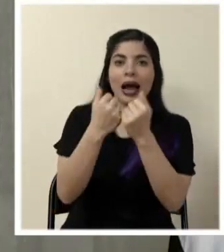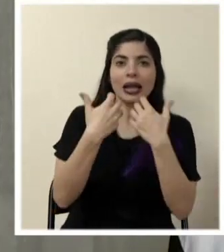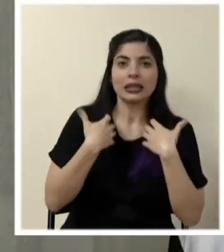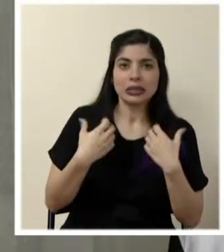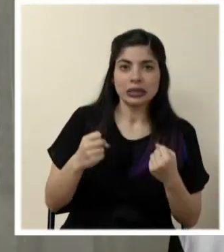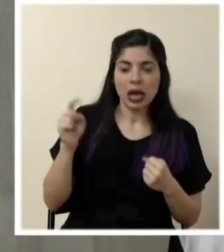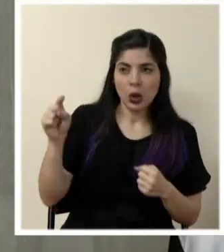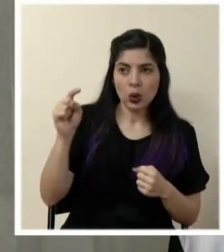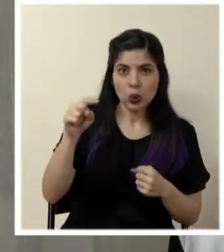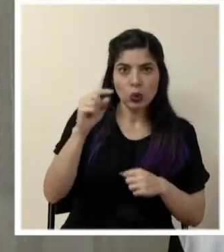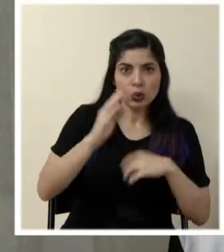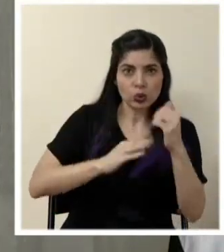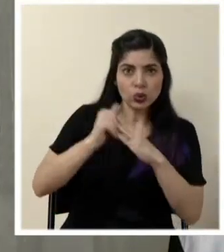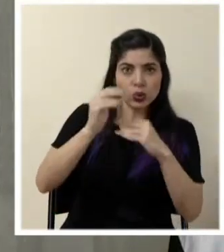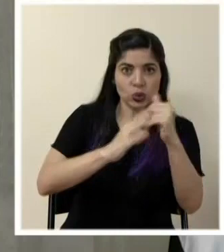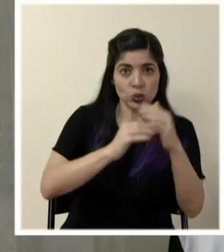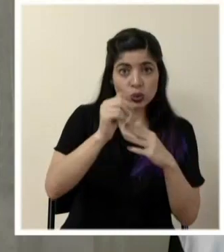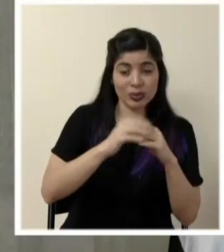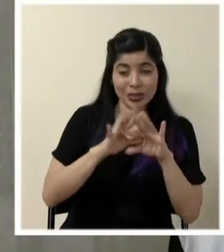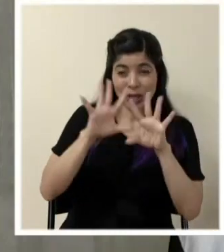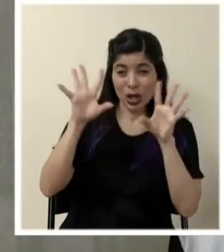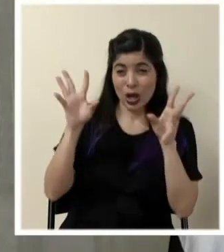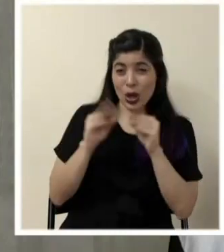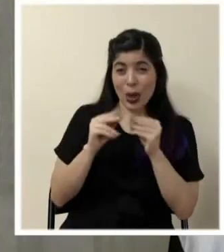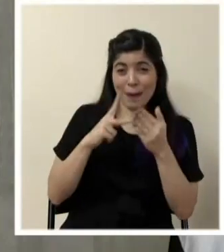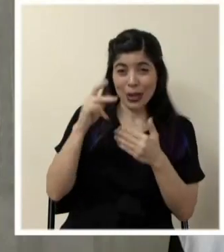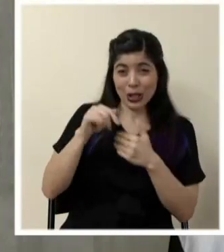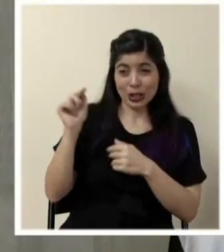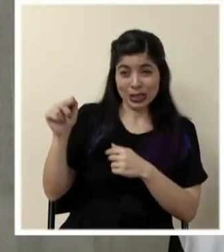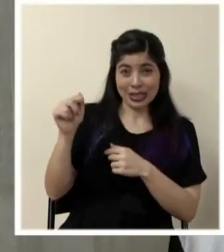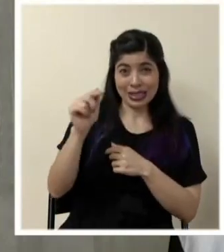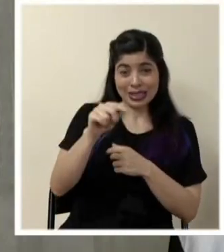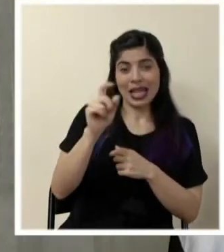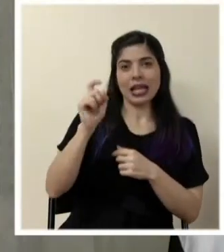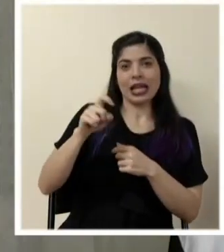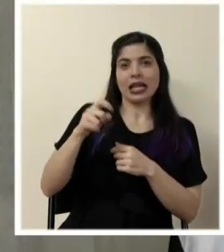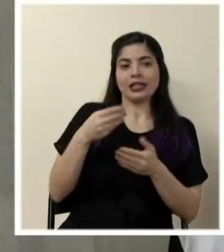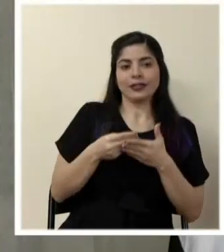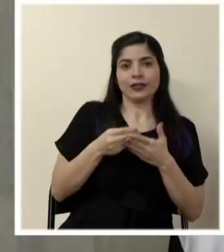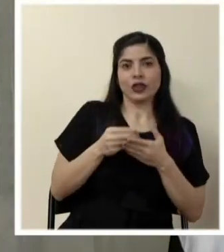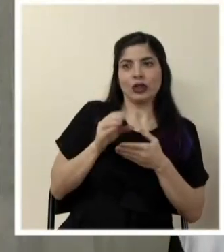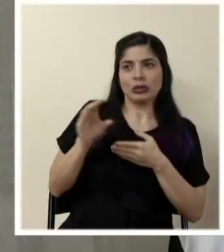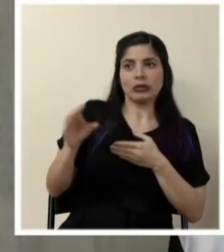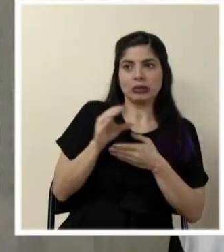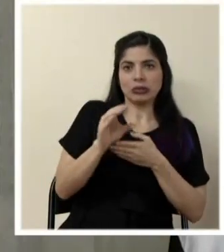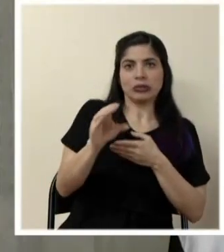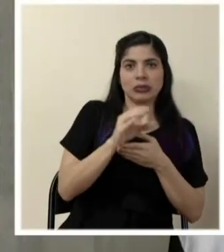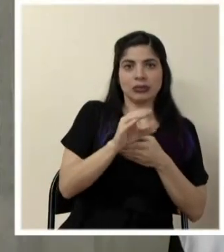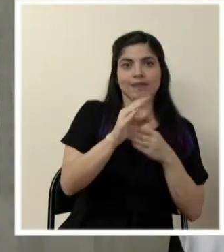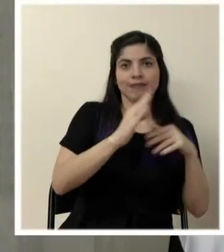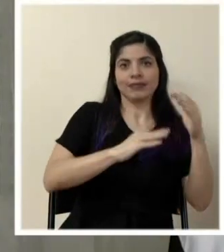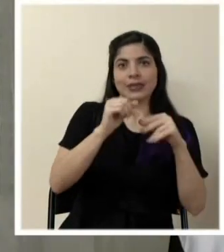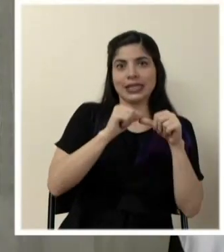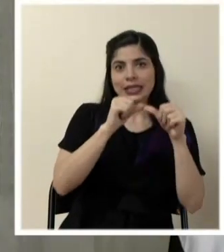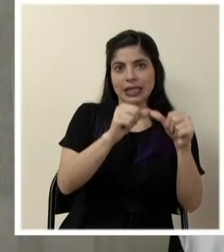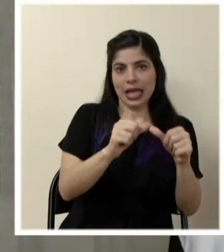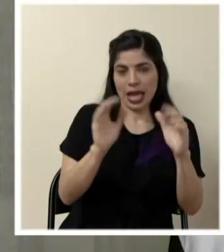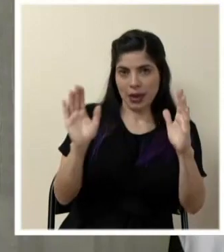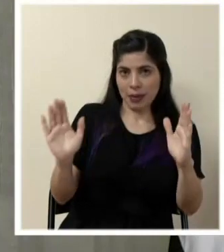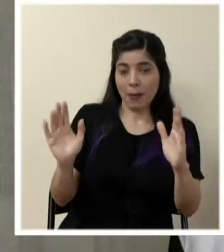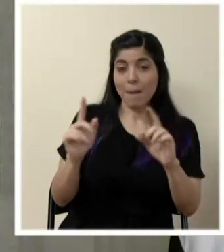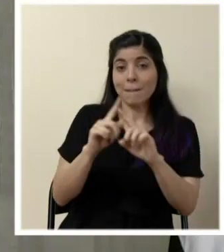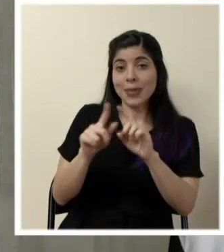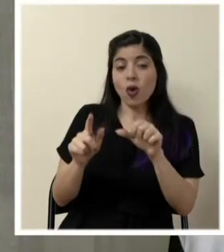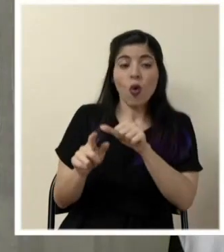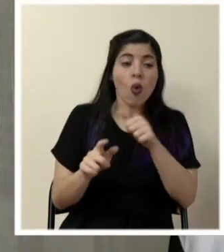están construyendo en el país, y para todos esos proyectos hay que continuar financiando su construcción. Pero luego hay